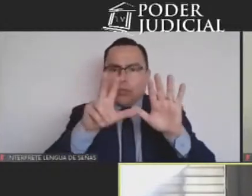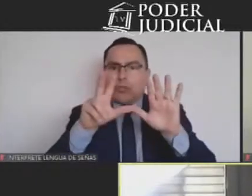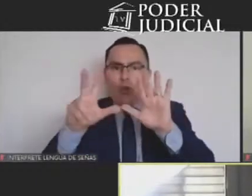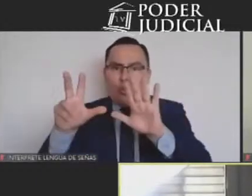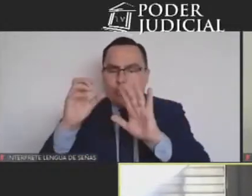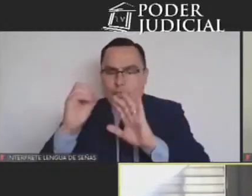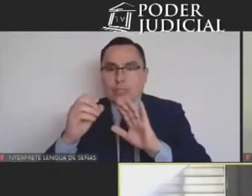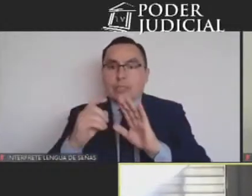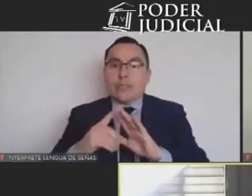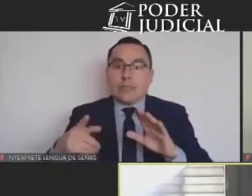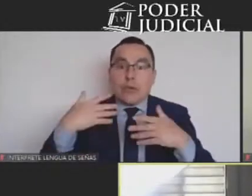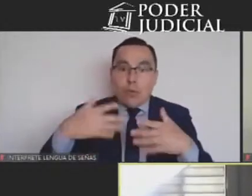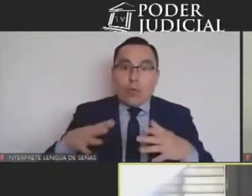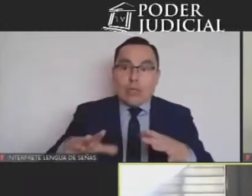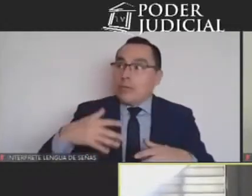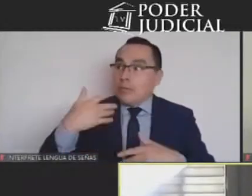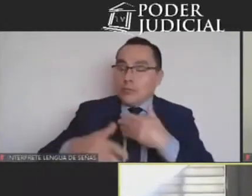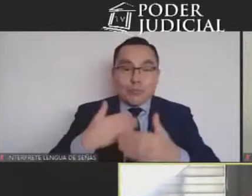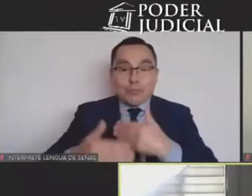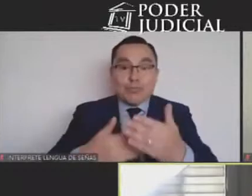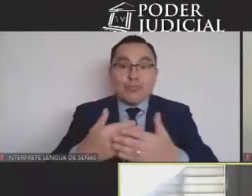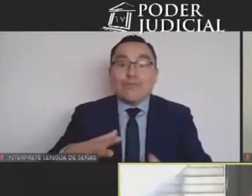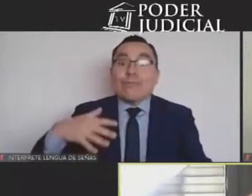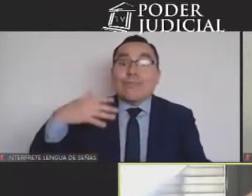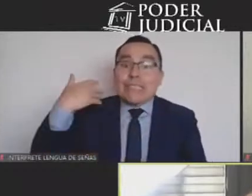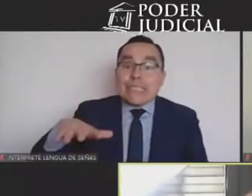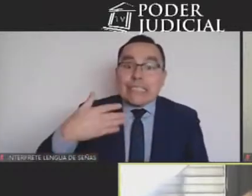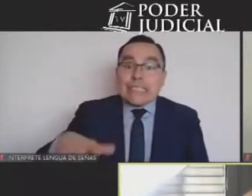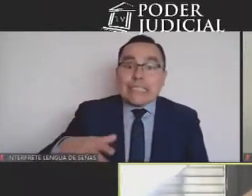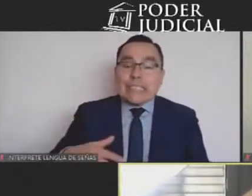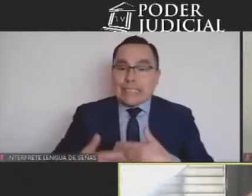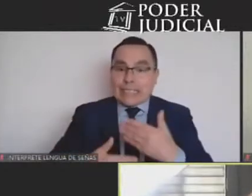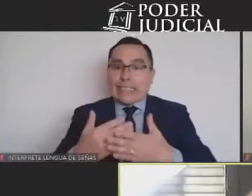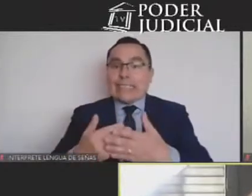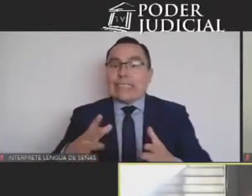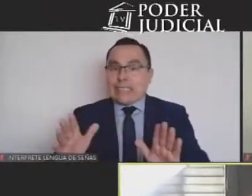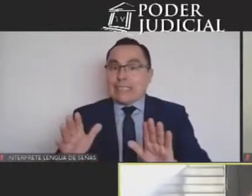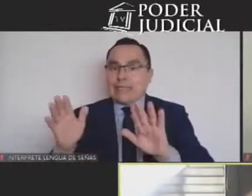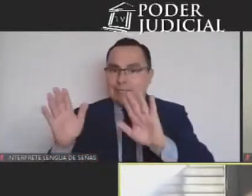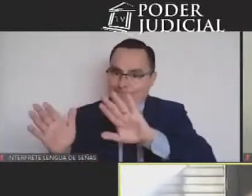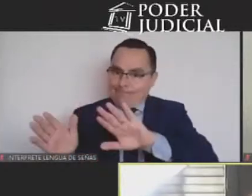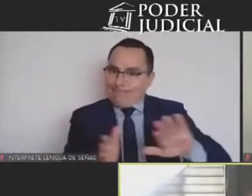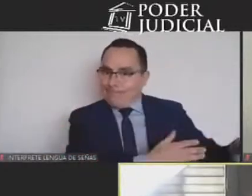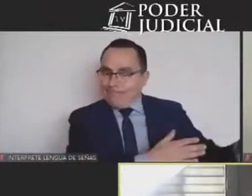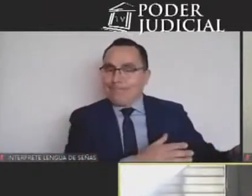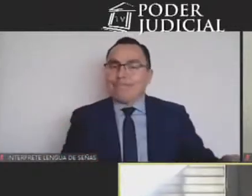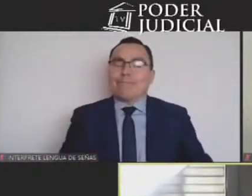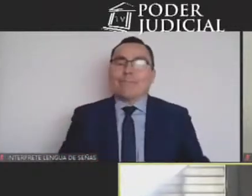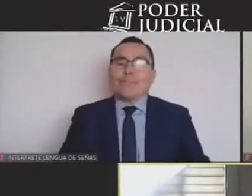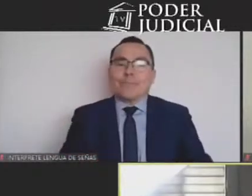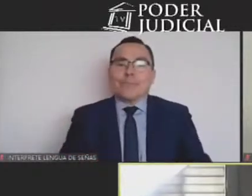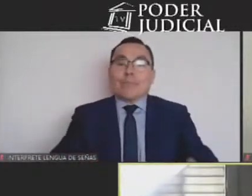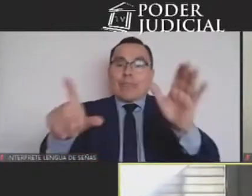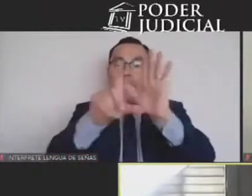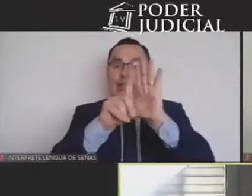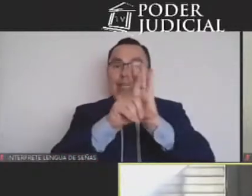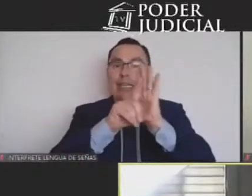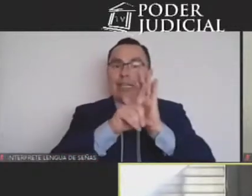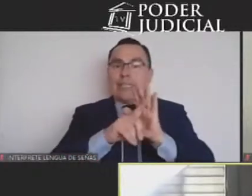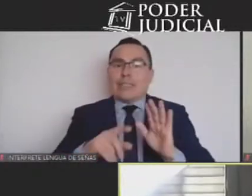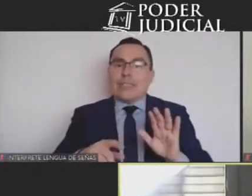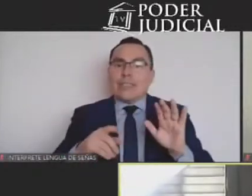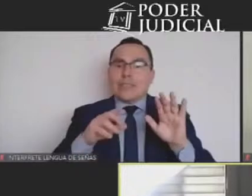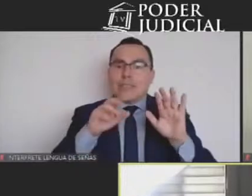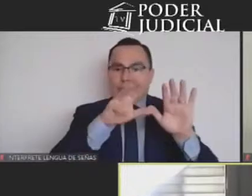de procedimiento trata evidentemente de dejar atrás. En la ley 19.880 que se refiere